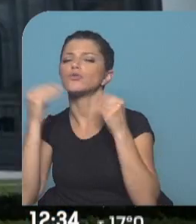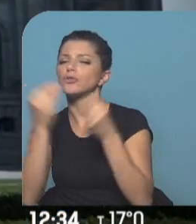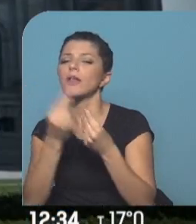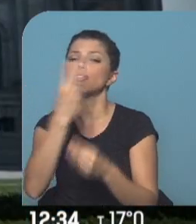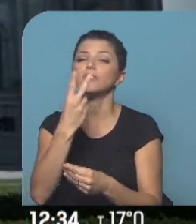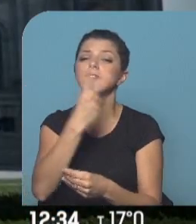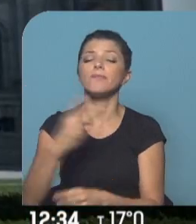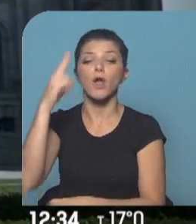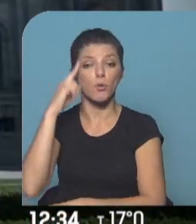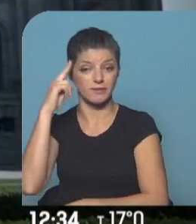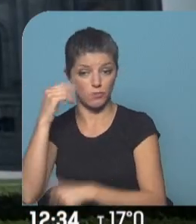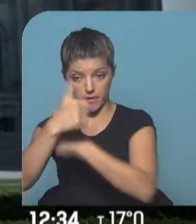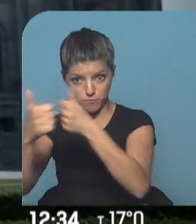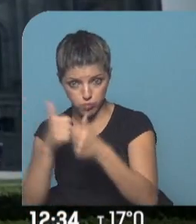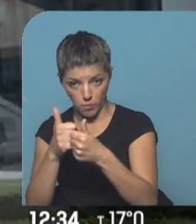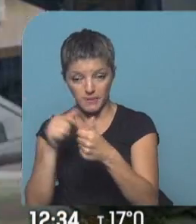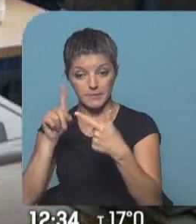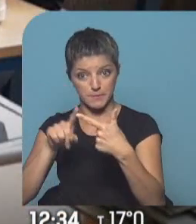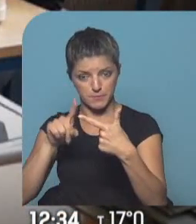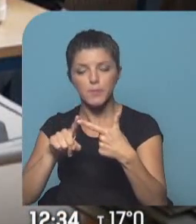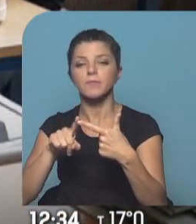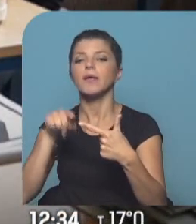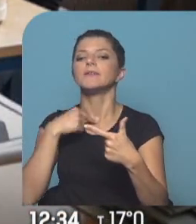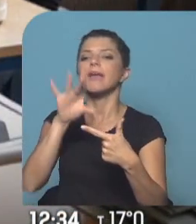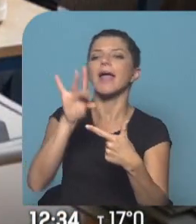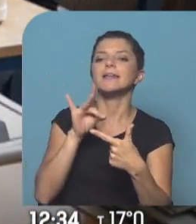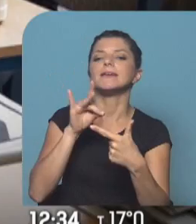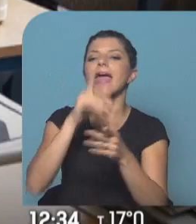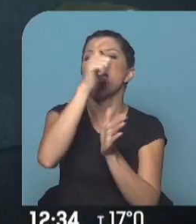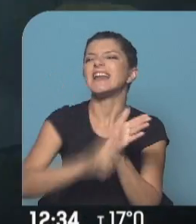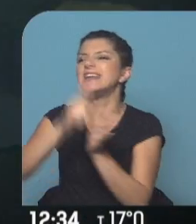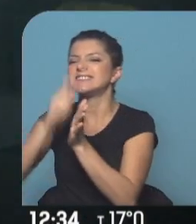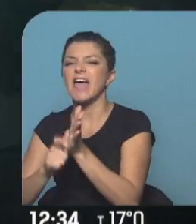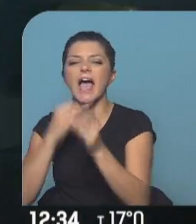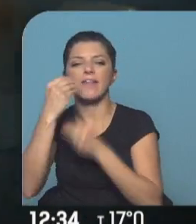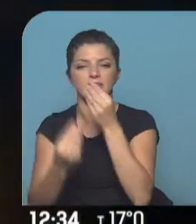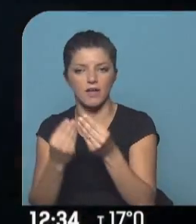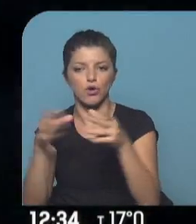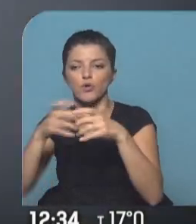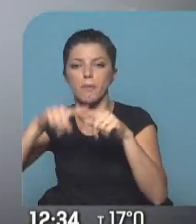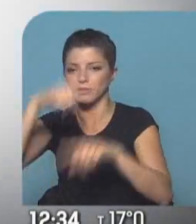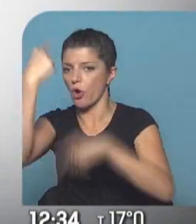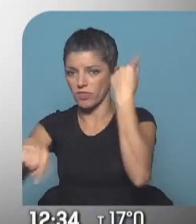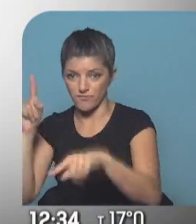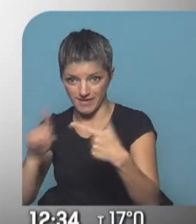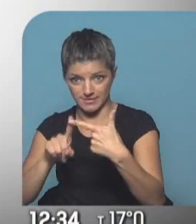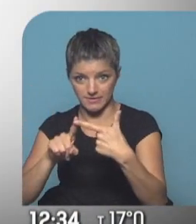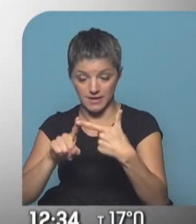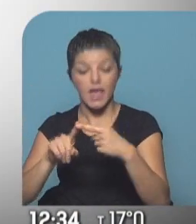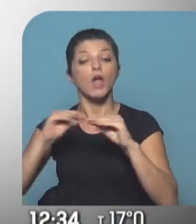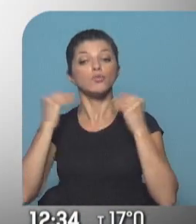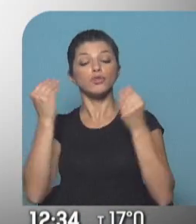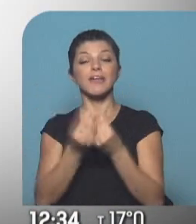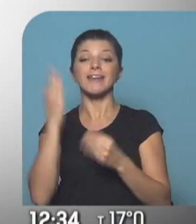bancas, se elige a partir de un segundo voto que opta entre listas de candidatos por partidos repartidos de manera proporcional entre los